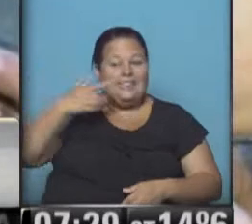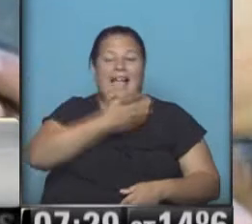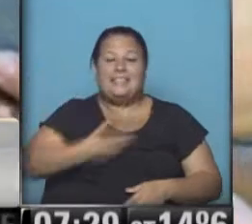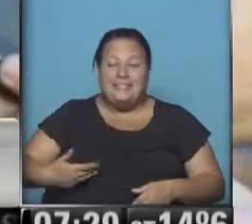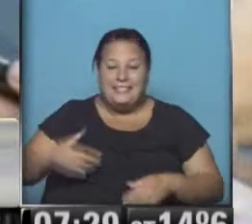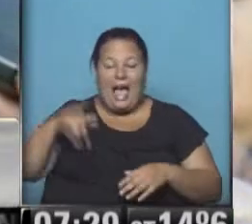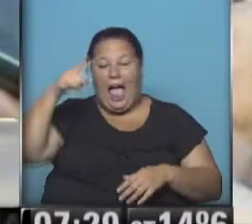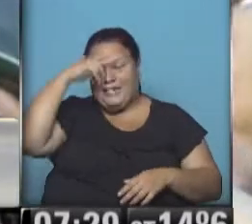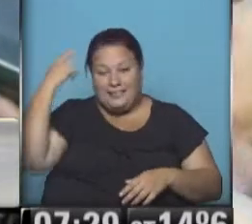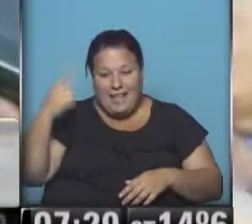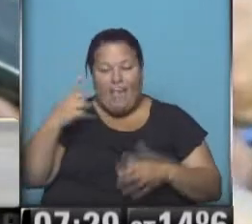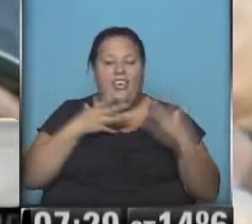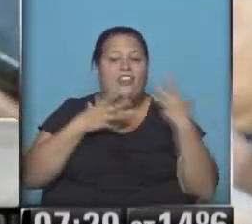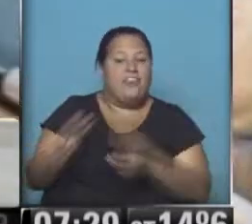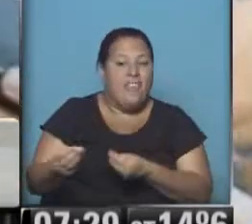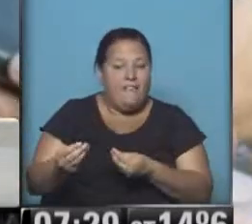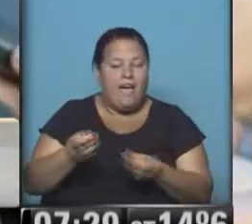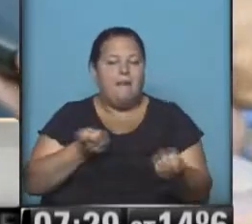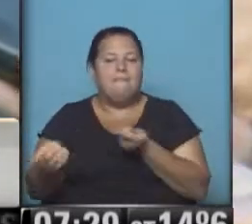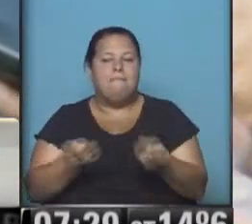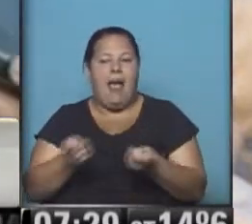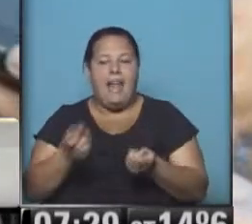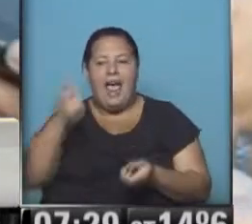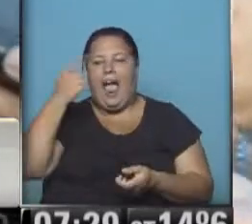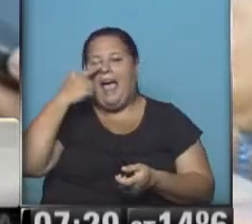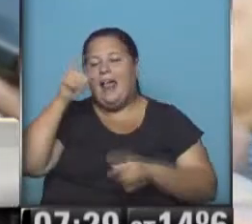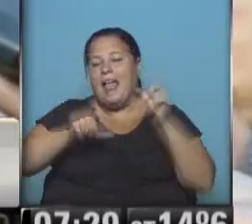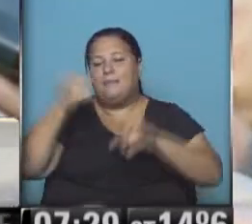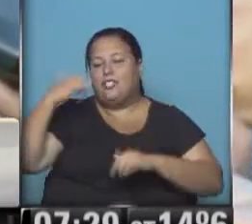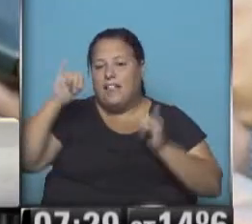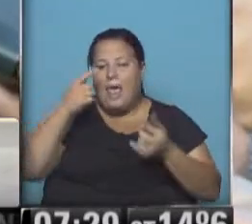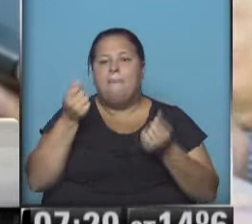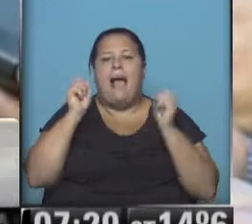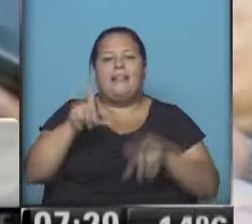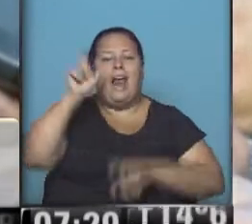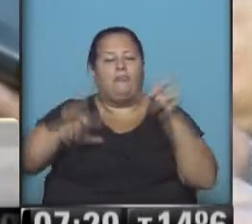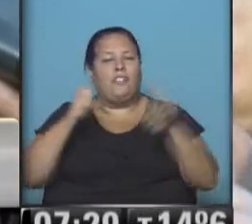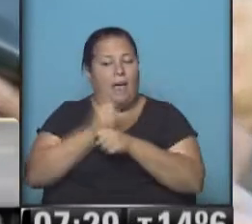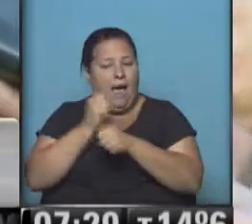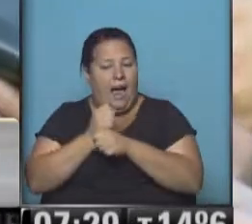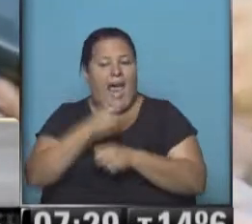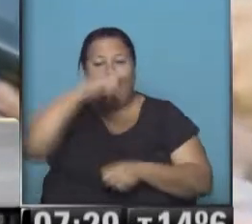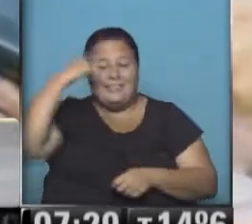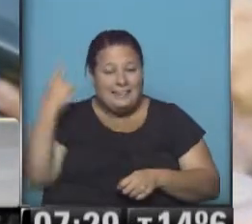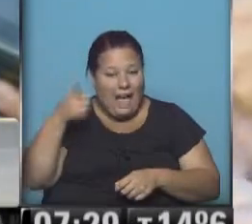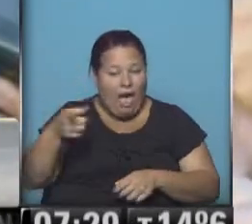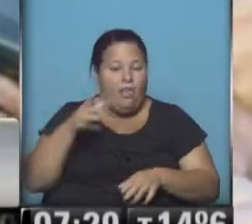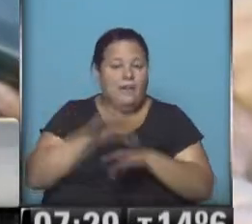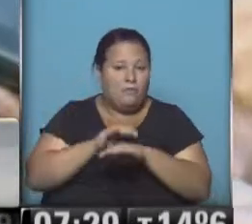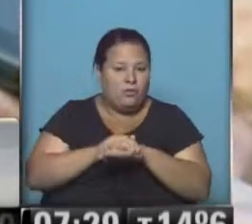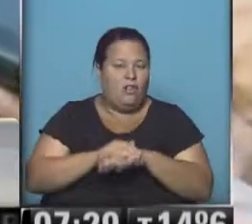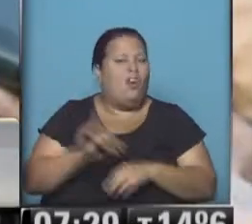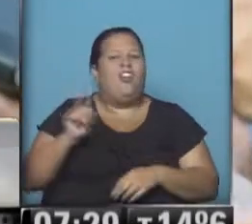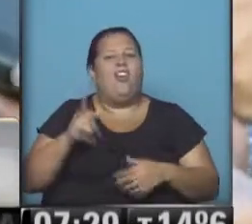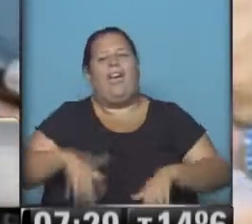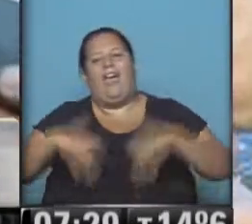Estado a defender y manejar los intereses de los trabajadores, los dineros de los trabajadores en mano del Estado, no se hace